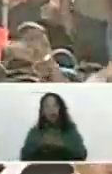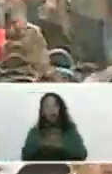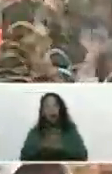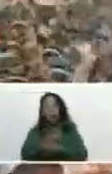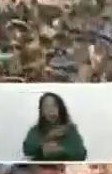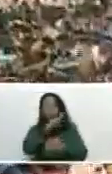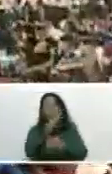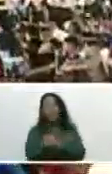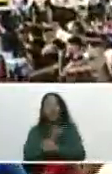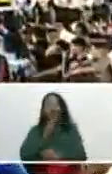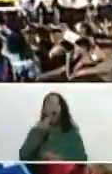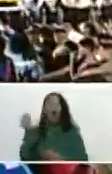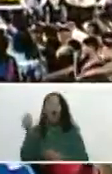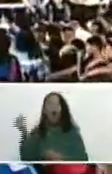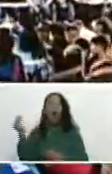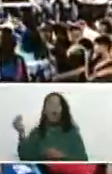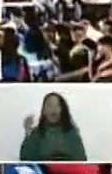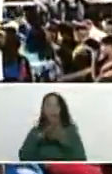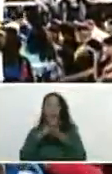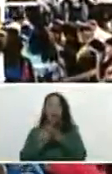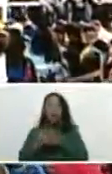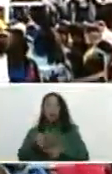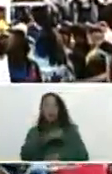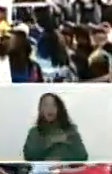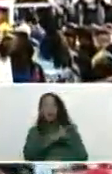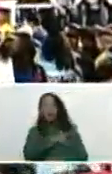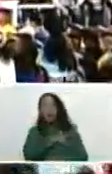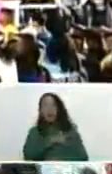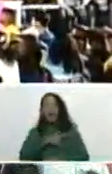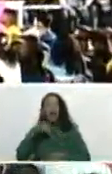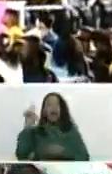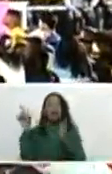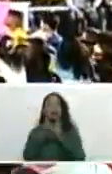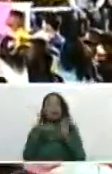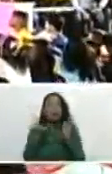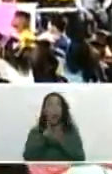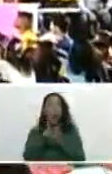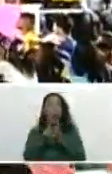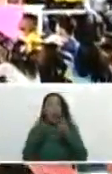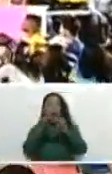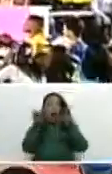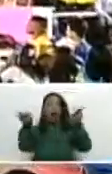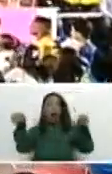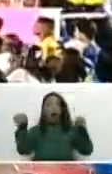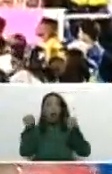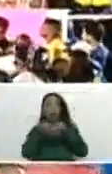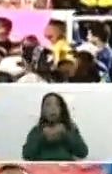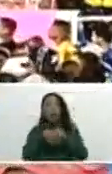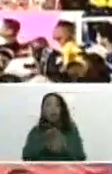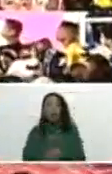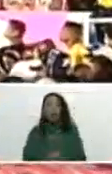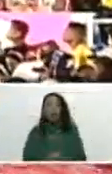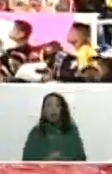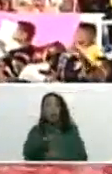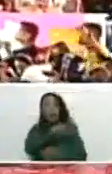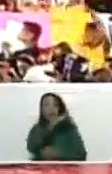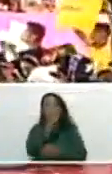poder juvenil, en el barrio, en la universidad, en el liceo, en la cancha. Desde el poder